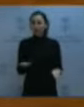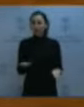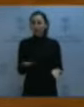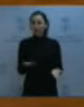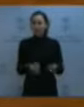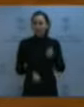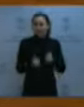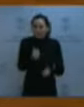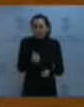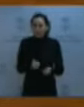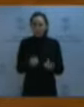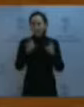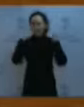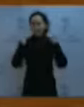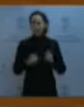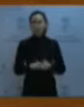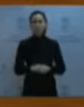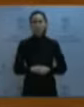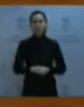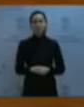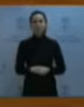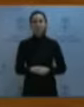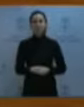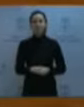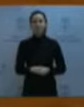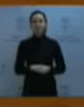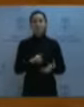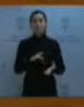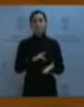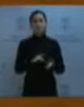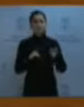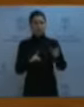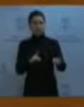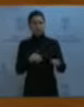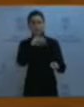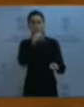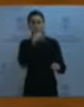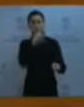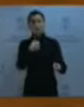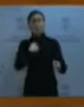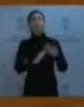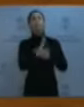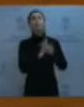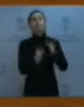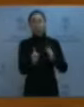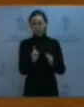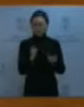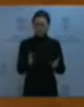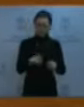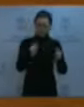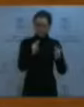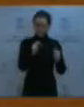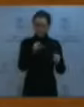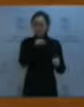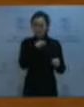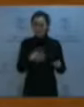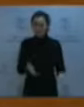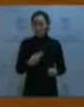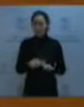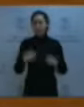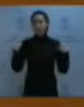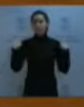Señora consejera, yo no la interrumpí cuando usted intervino. No podemos estar de acuerdo con esa política fiscal, porque las políticas fiscales